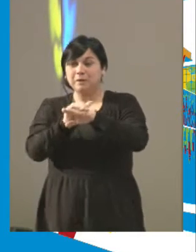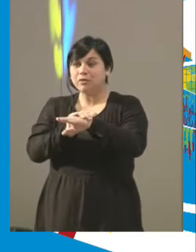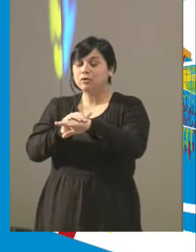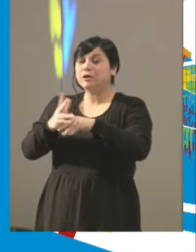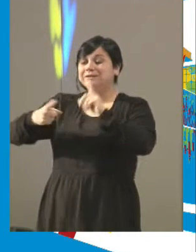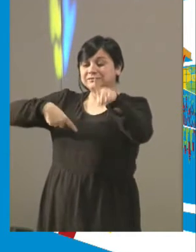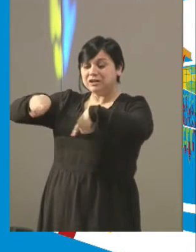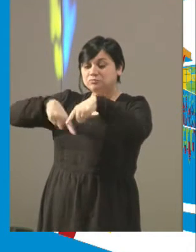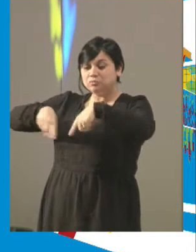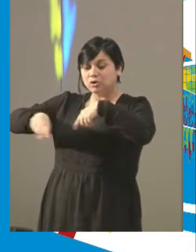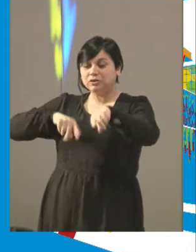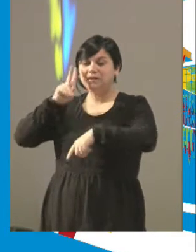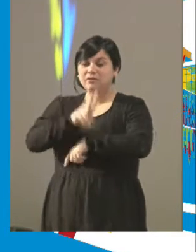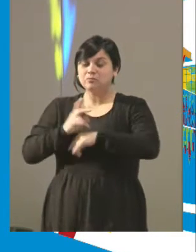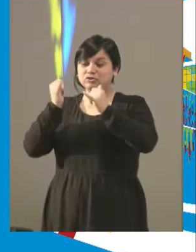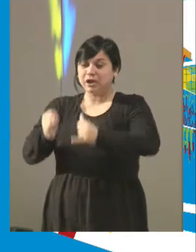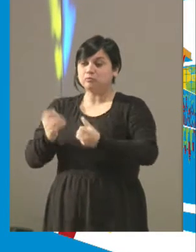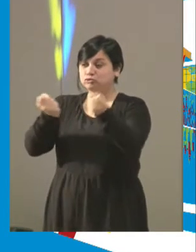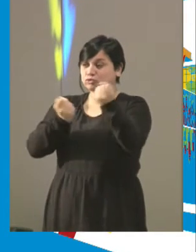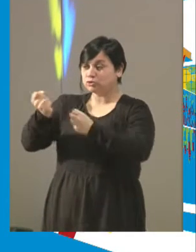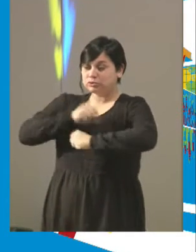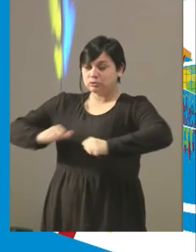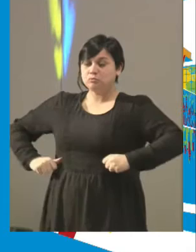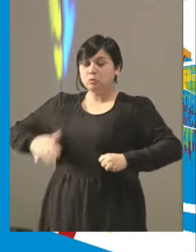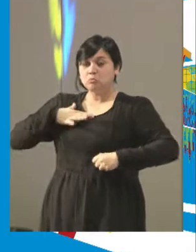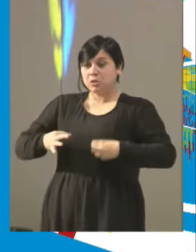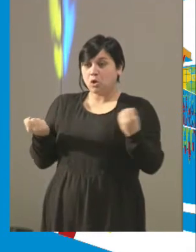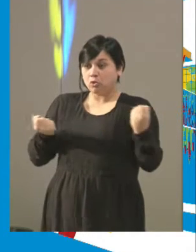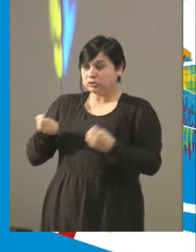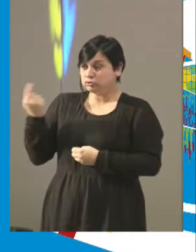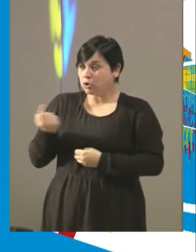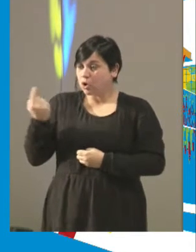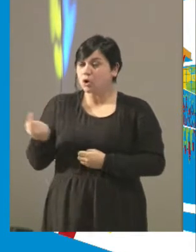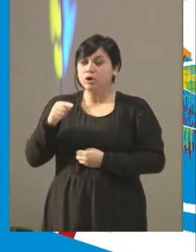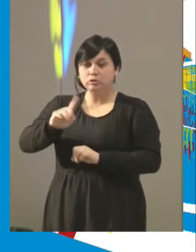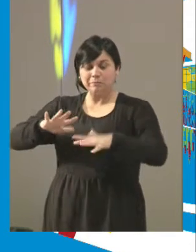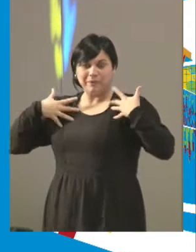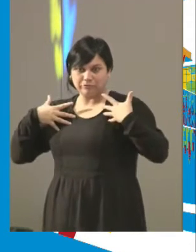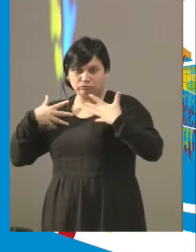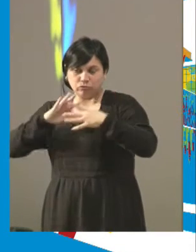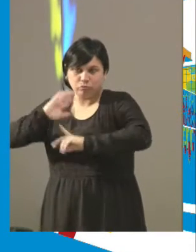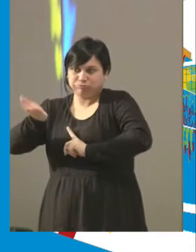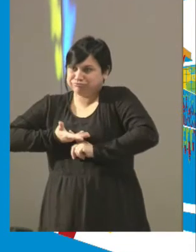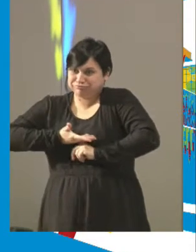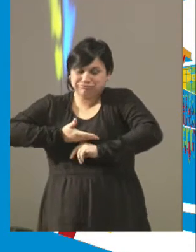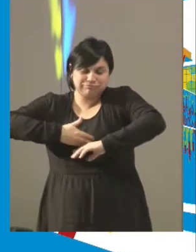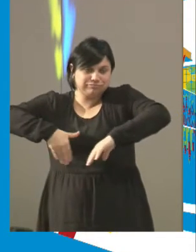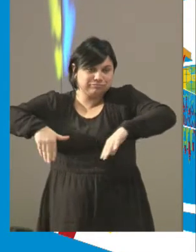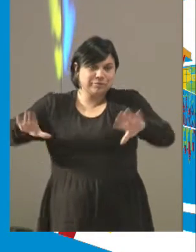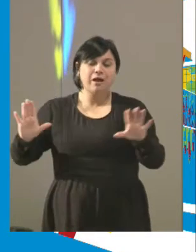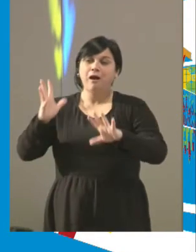en transporte estamos viendo la llegada de coches autónomos. Fijaros el impacto que eso va a tener. Hay varias industrias dependientes